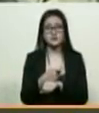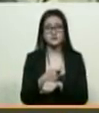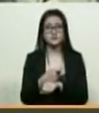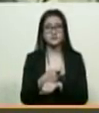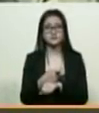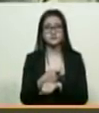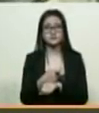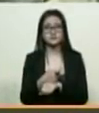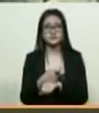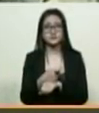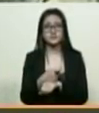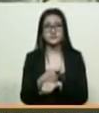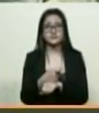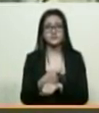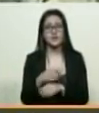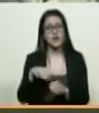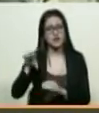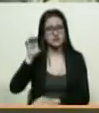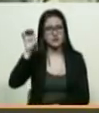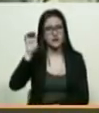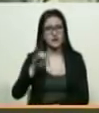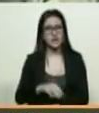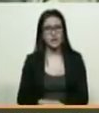obligados como Estado,